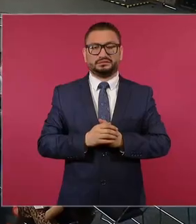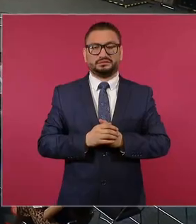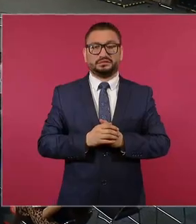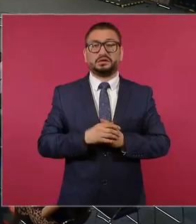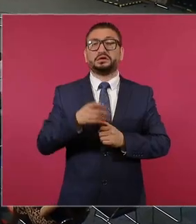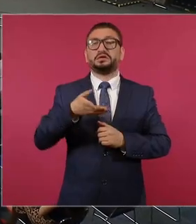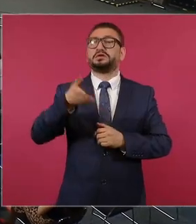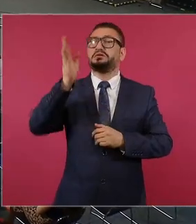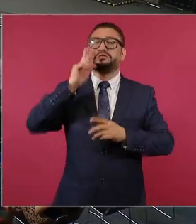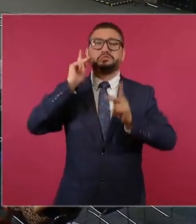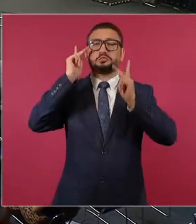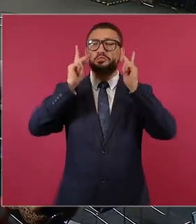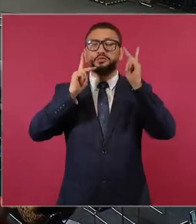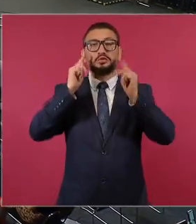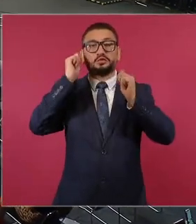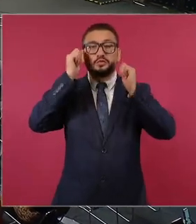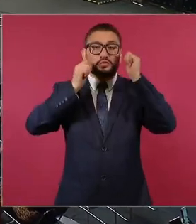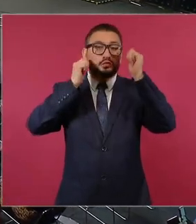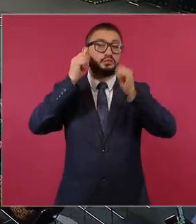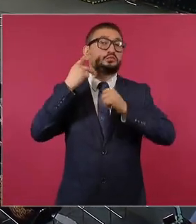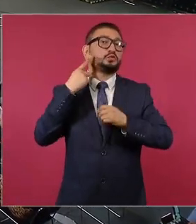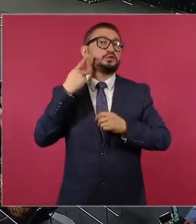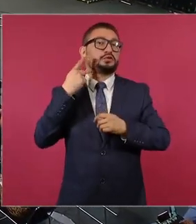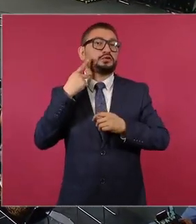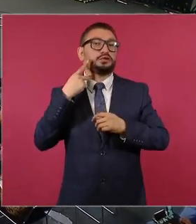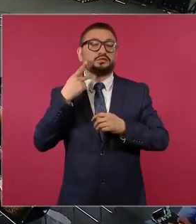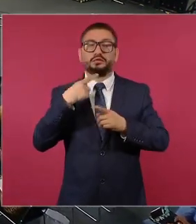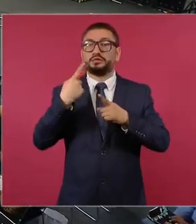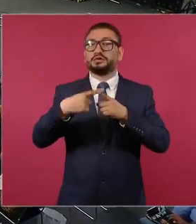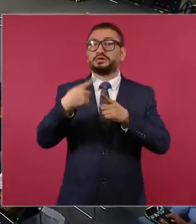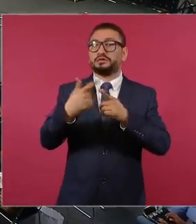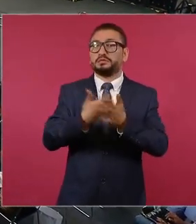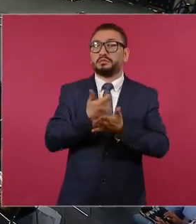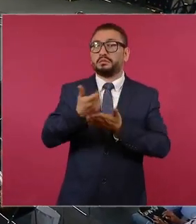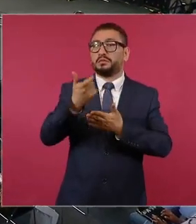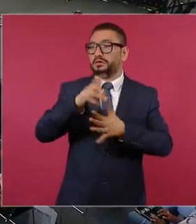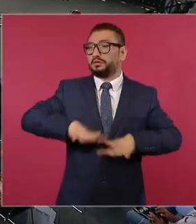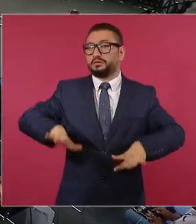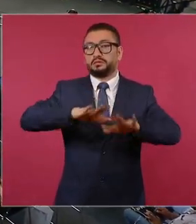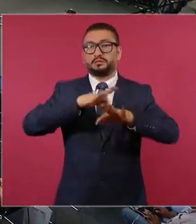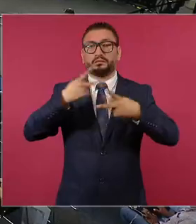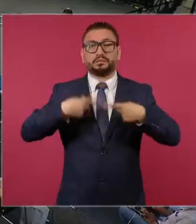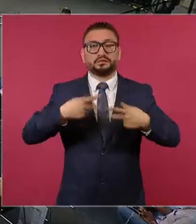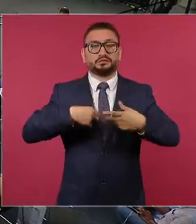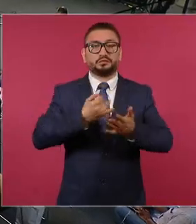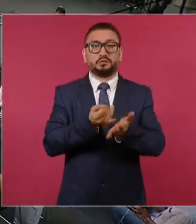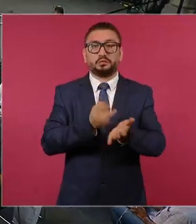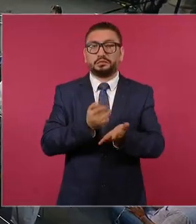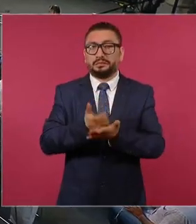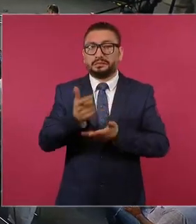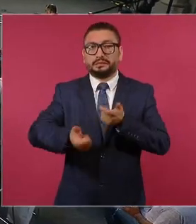hacer turismo político a costillas del erario. Si eso no se controla, no, pues